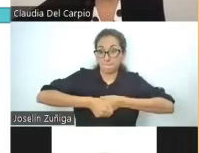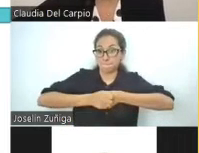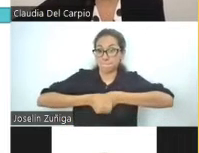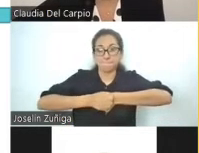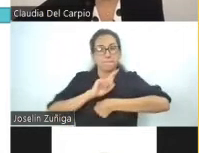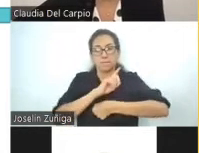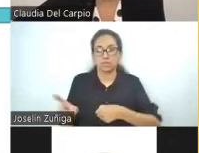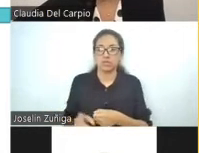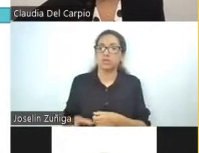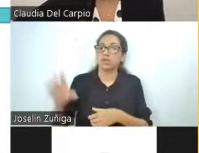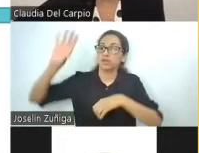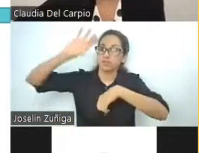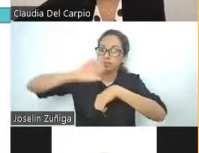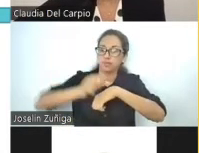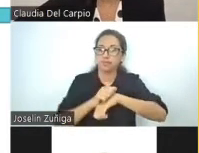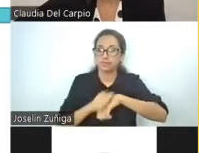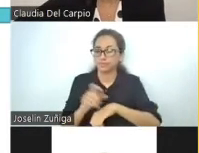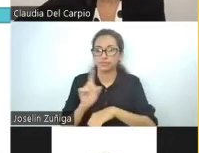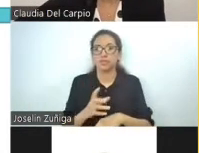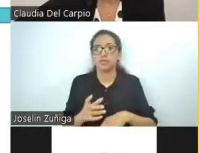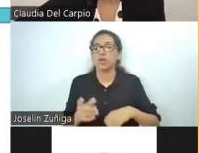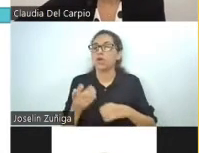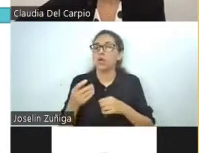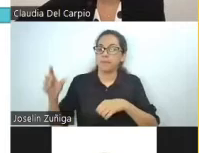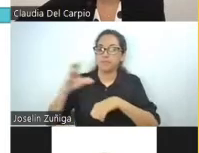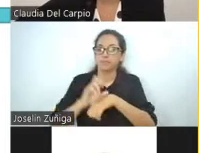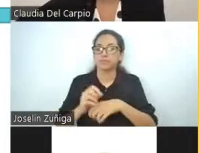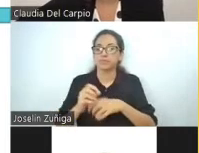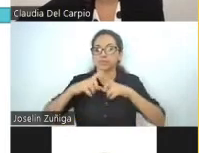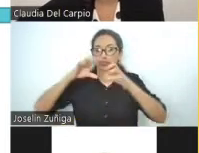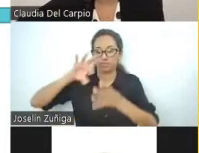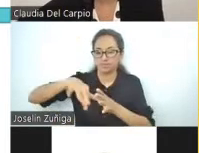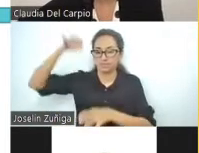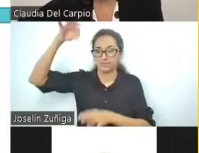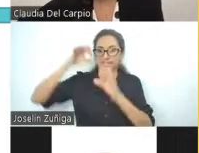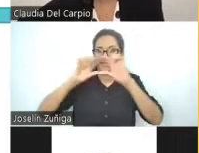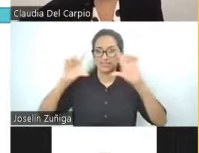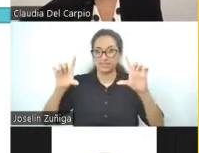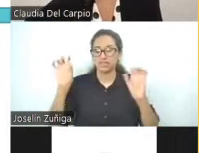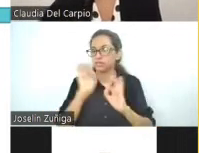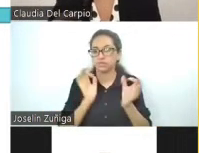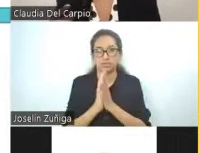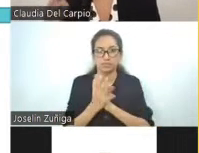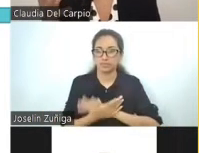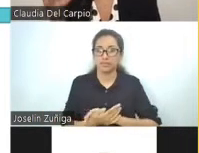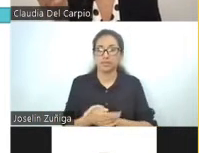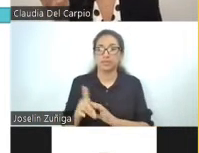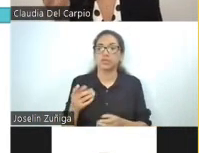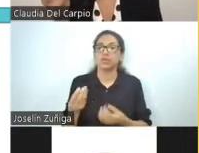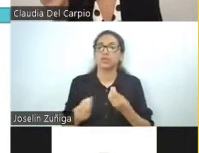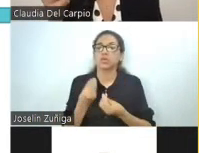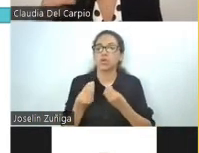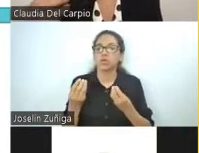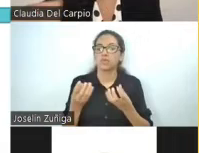de ducha, espuma de baño, desodorantes, toallas húmedas o duchas vulvares o vaginales. Las duchas